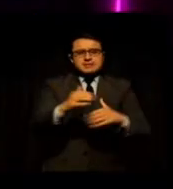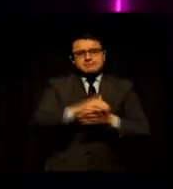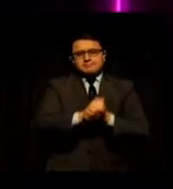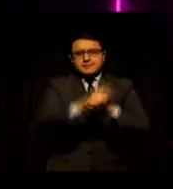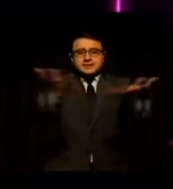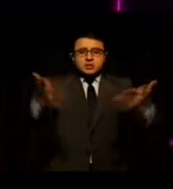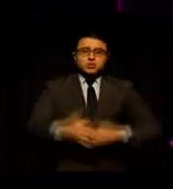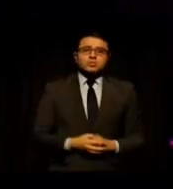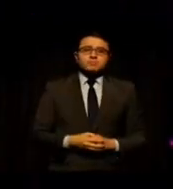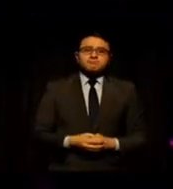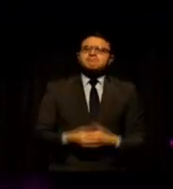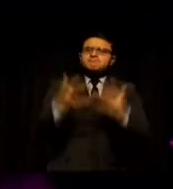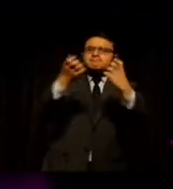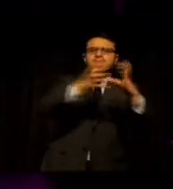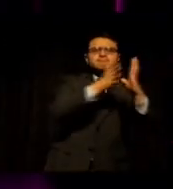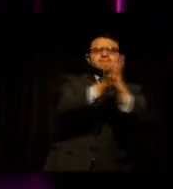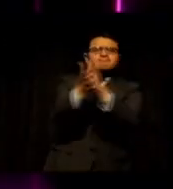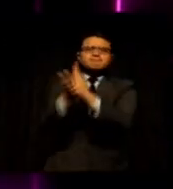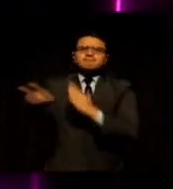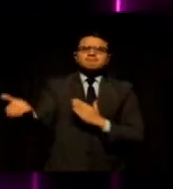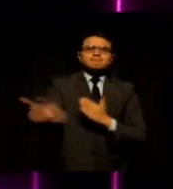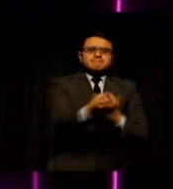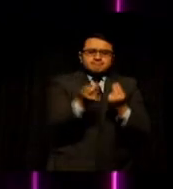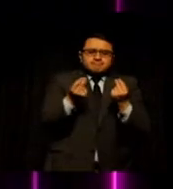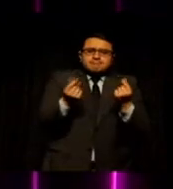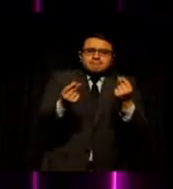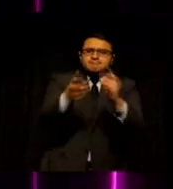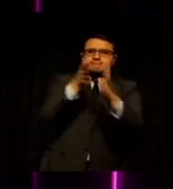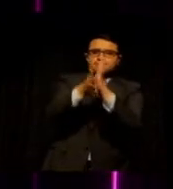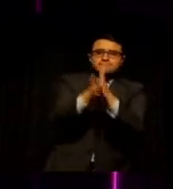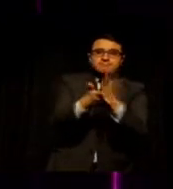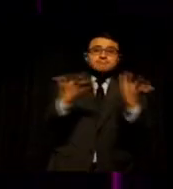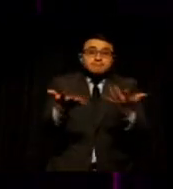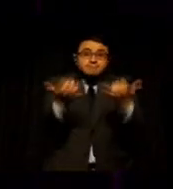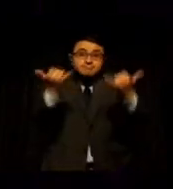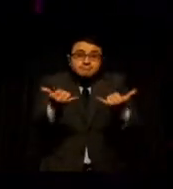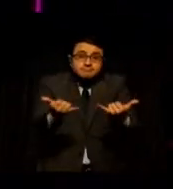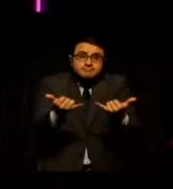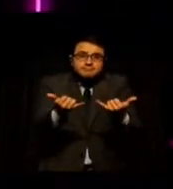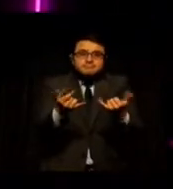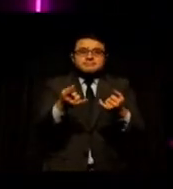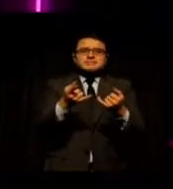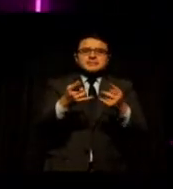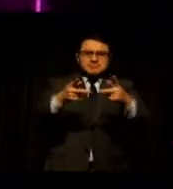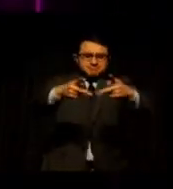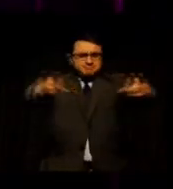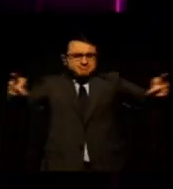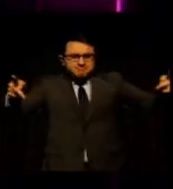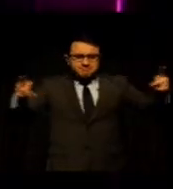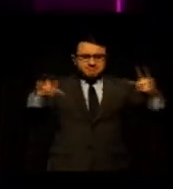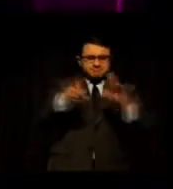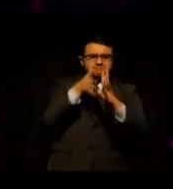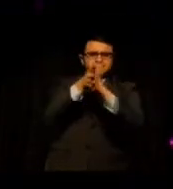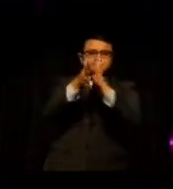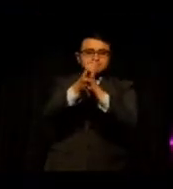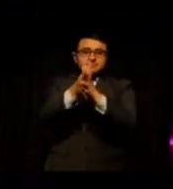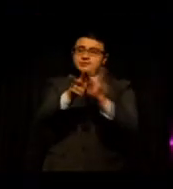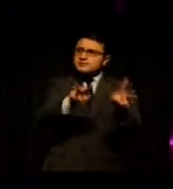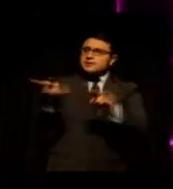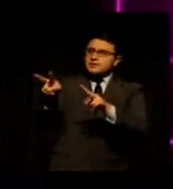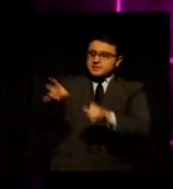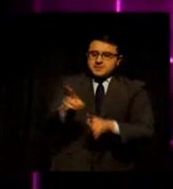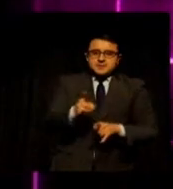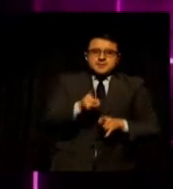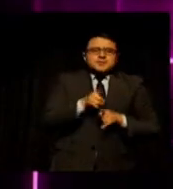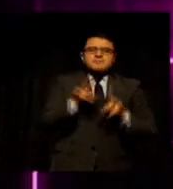es a ustedes brevemente que este es un espacio que inspira y que nos inspira para hablar